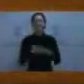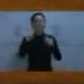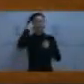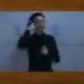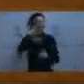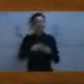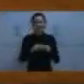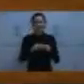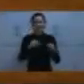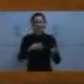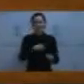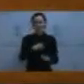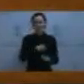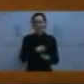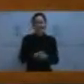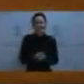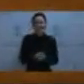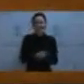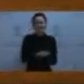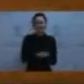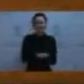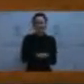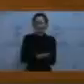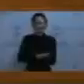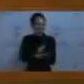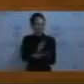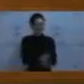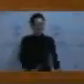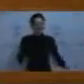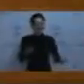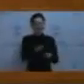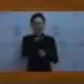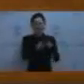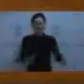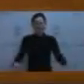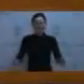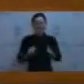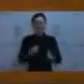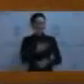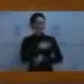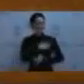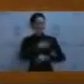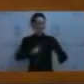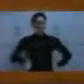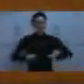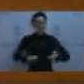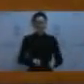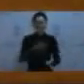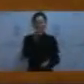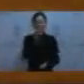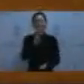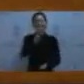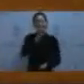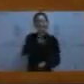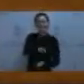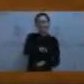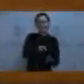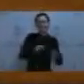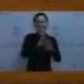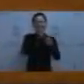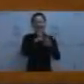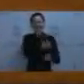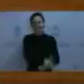usar. ¿Qué decir de las subvenciones para recuperar el hábitat de los parques naturales, donde hay 13 de las parroquias